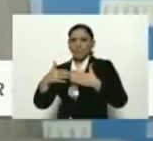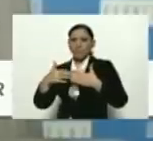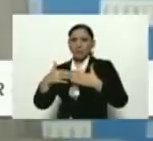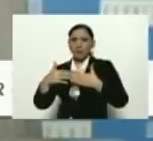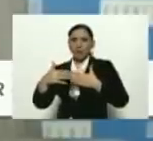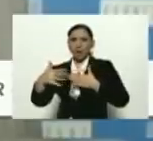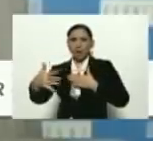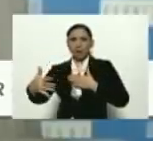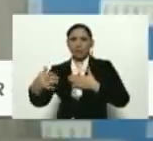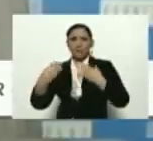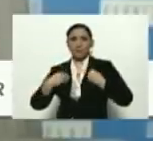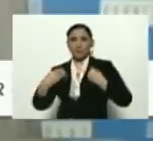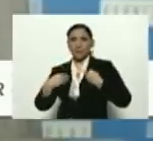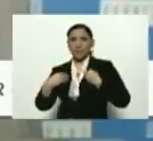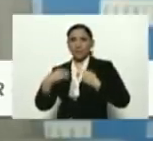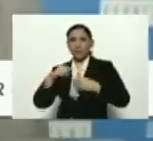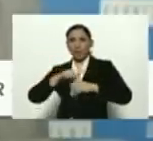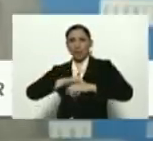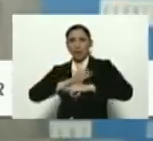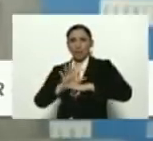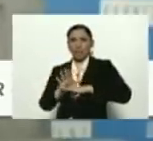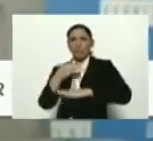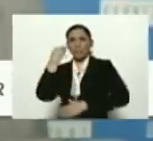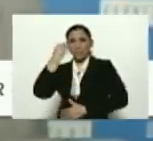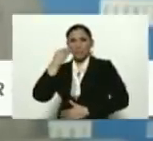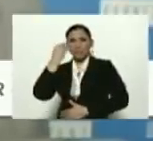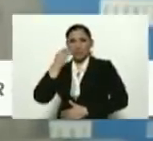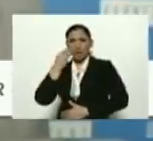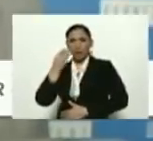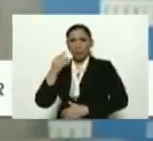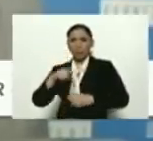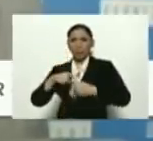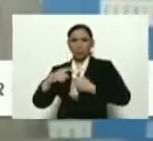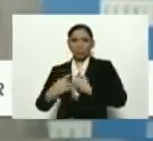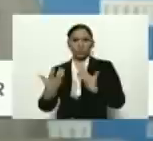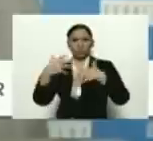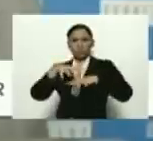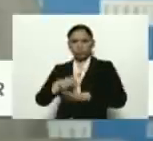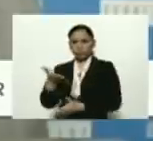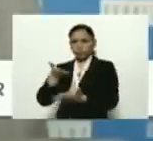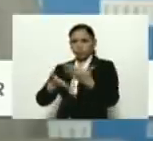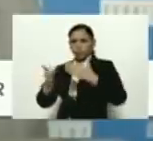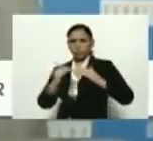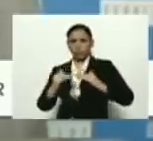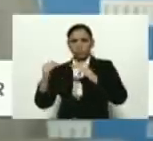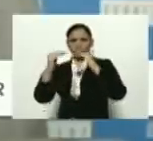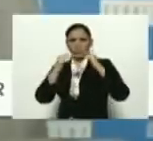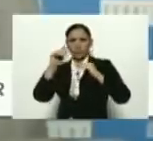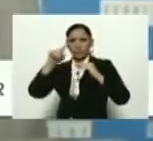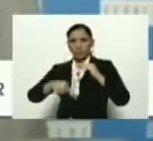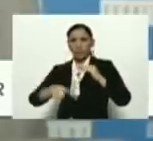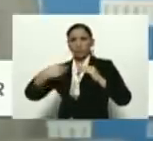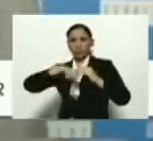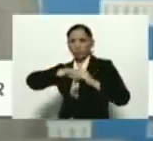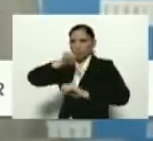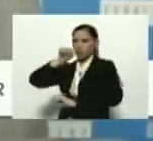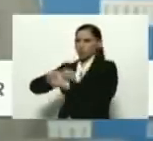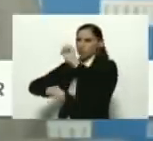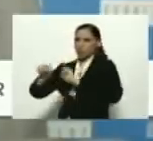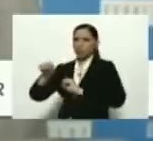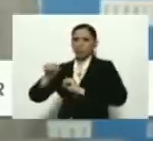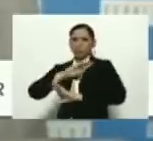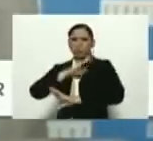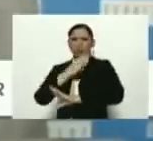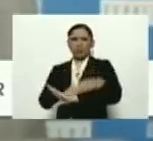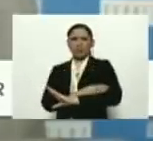porque creemos en la integración regional y en el multilateralismo justo y equitativo. Y por eso rechazamos con